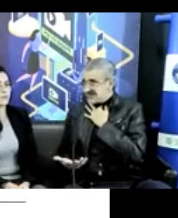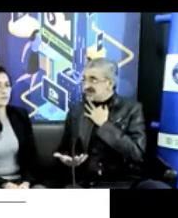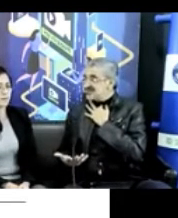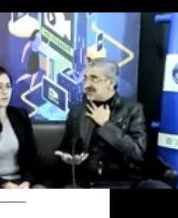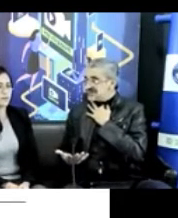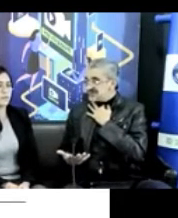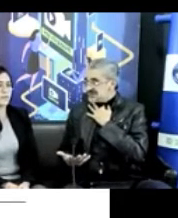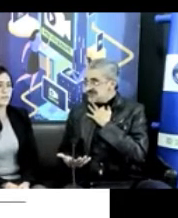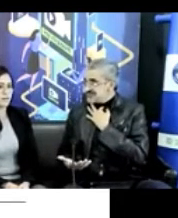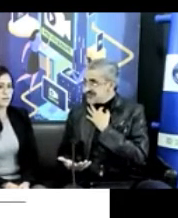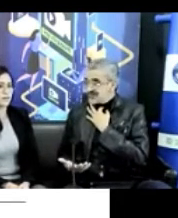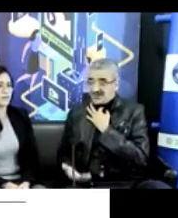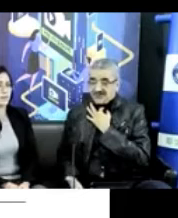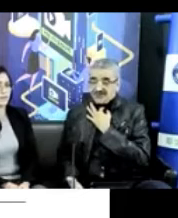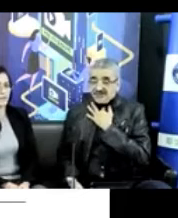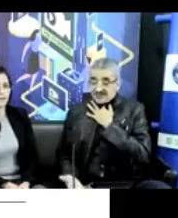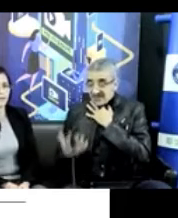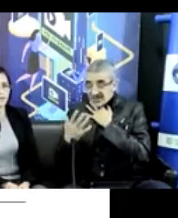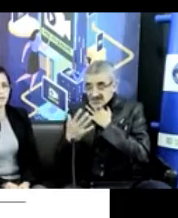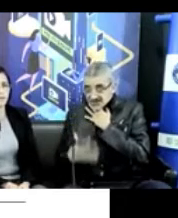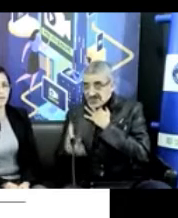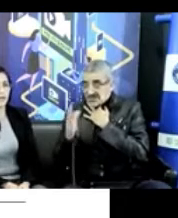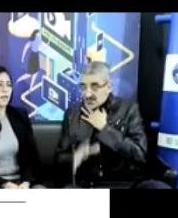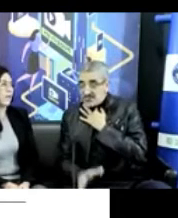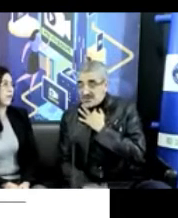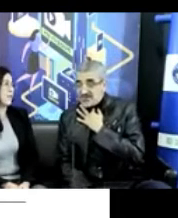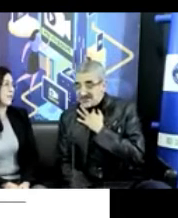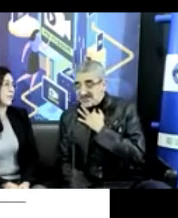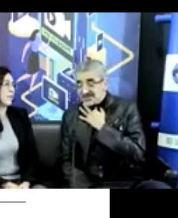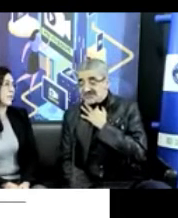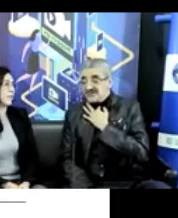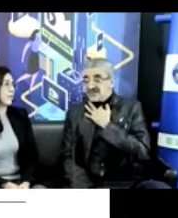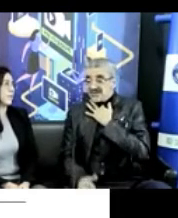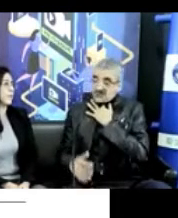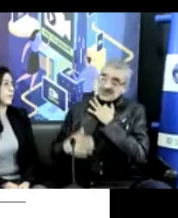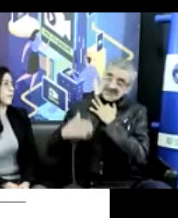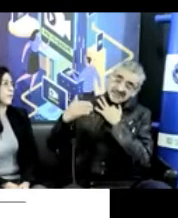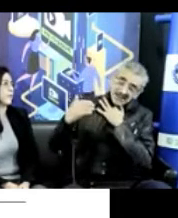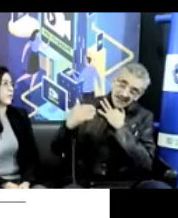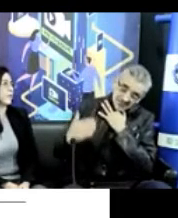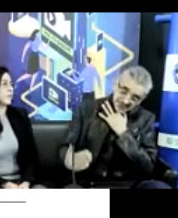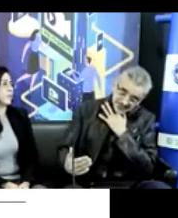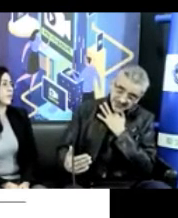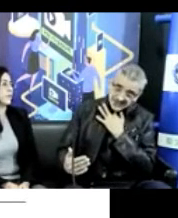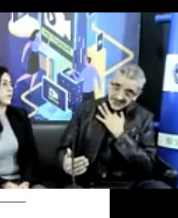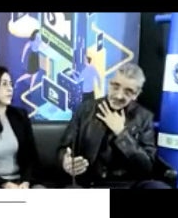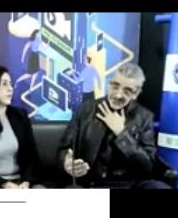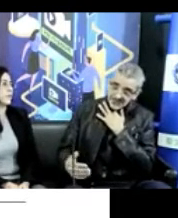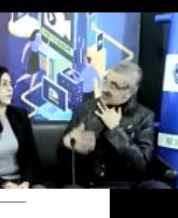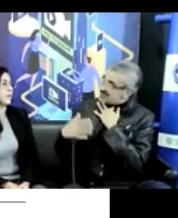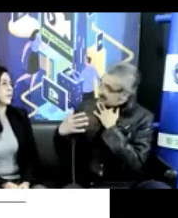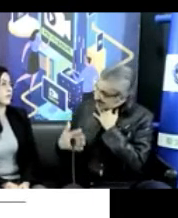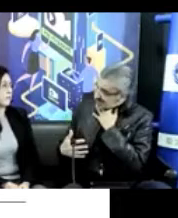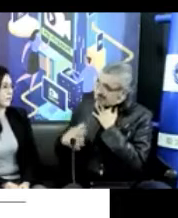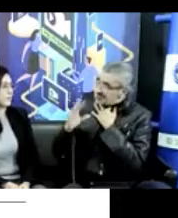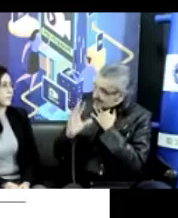más se trata de una sesión. Si ya la persona no cumple con las metas, entonces ahora sí te vas